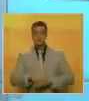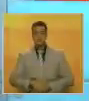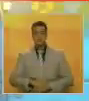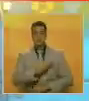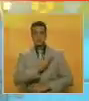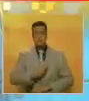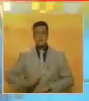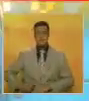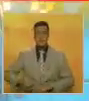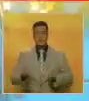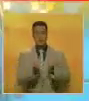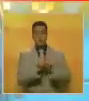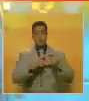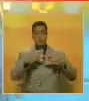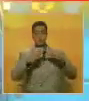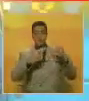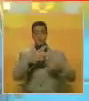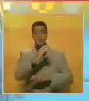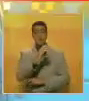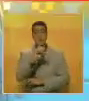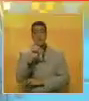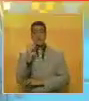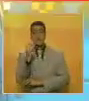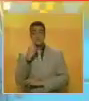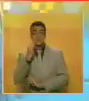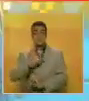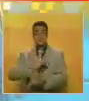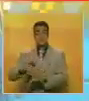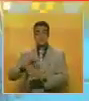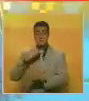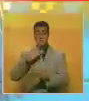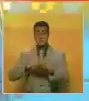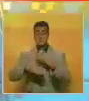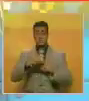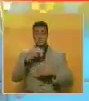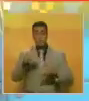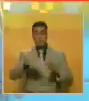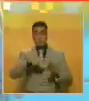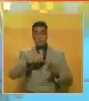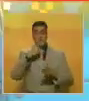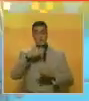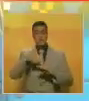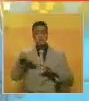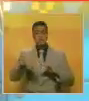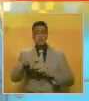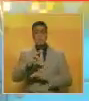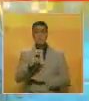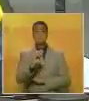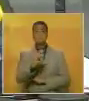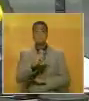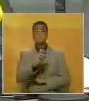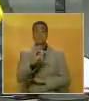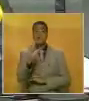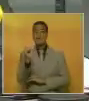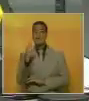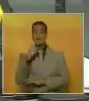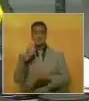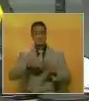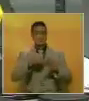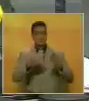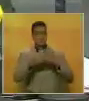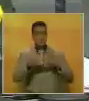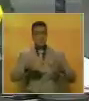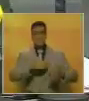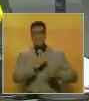el presidente con Industria Carlos larrazábal rechazó la expropiación de molinos nacionales compañía anónima monaca larrazábal condenó la adquisición